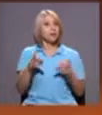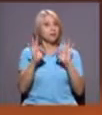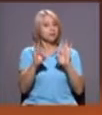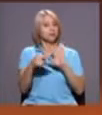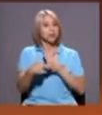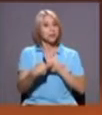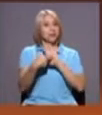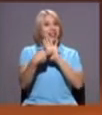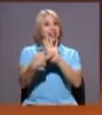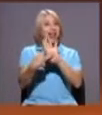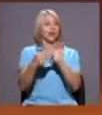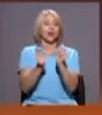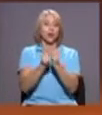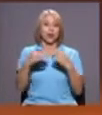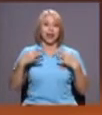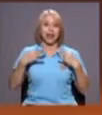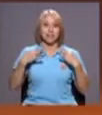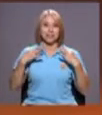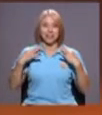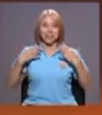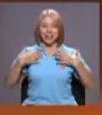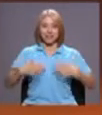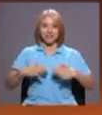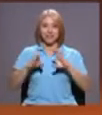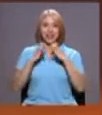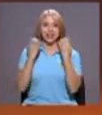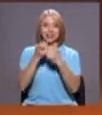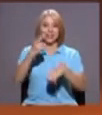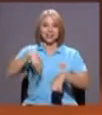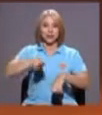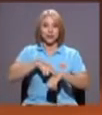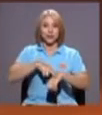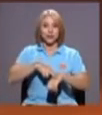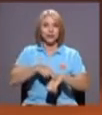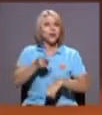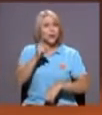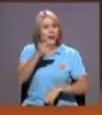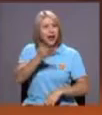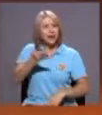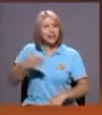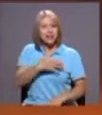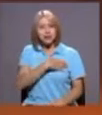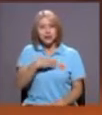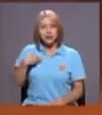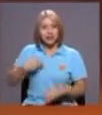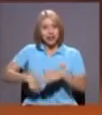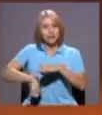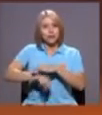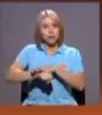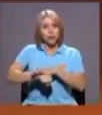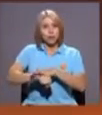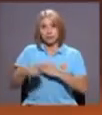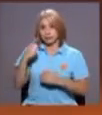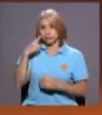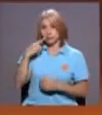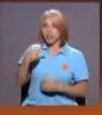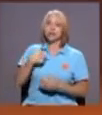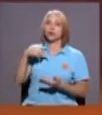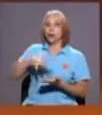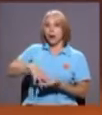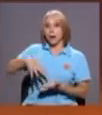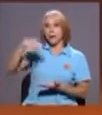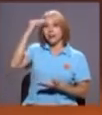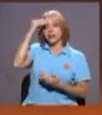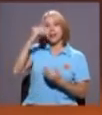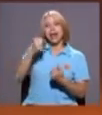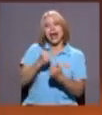representado en la camiseta de la selección. A mí, una de las cosas que más me gusta del fútbol, y conste que yo aprendí a